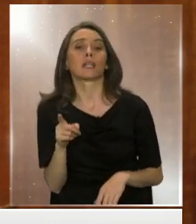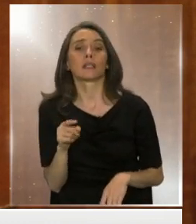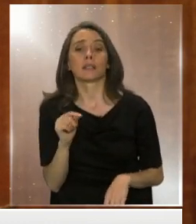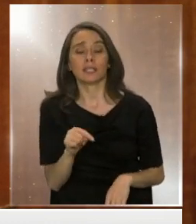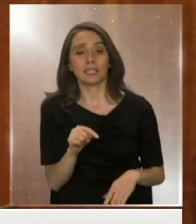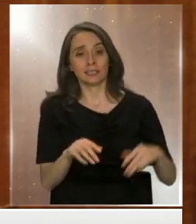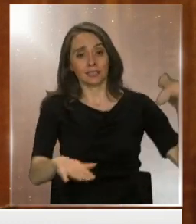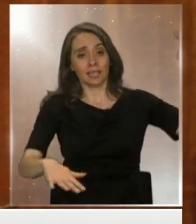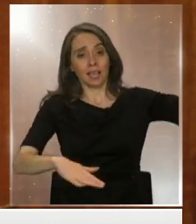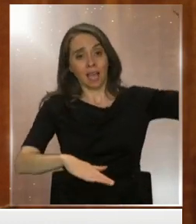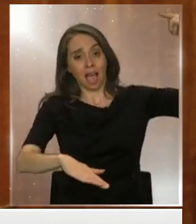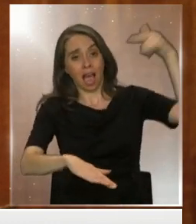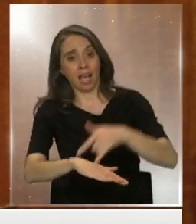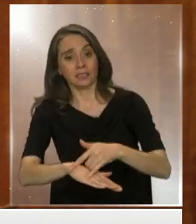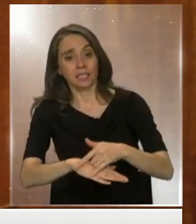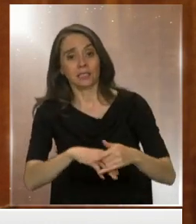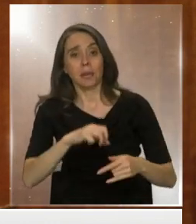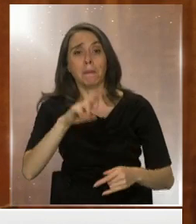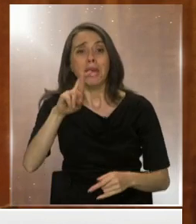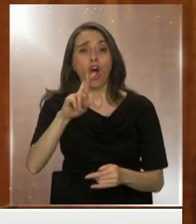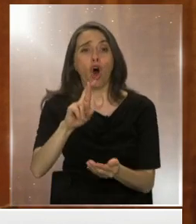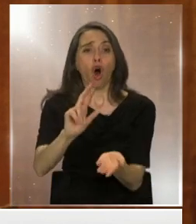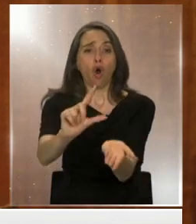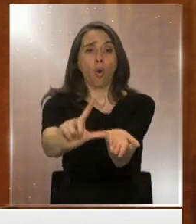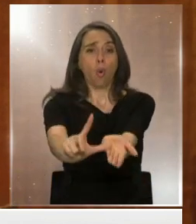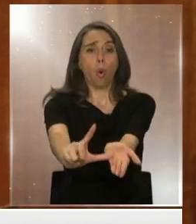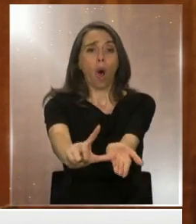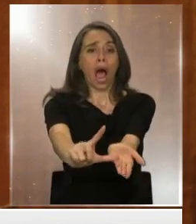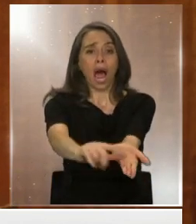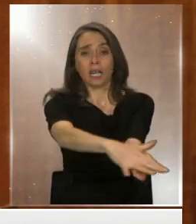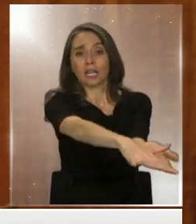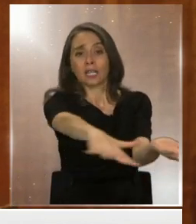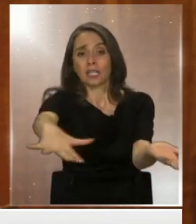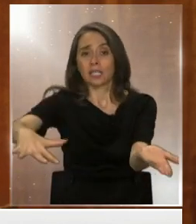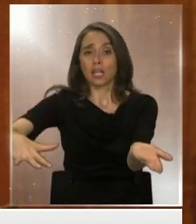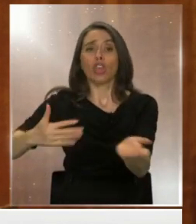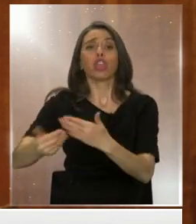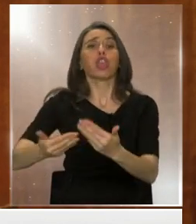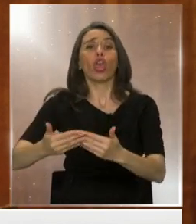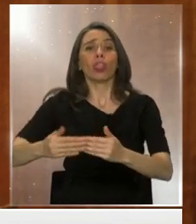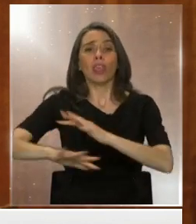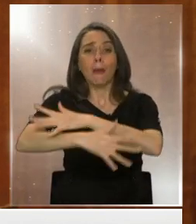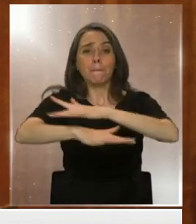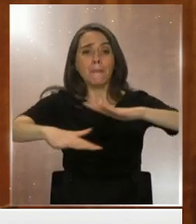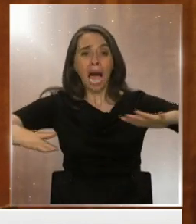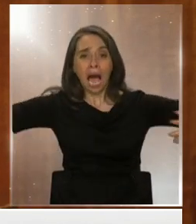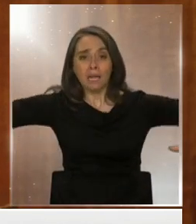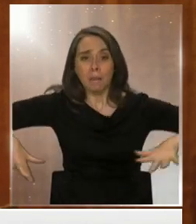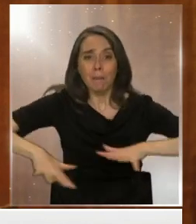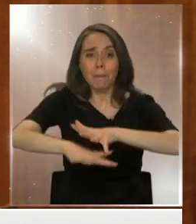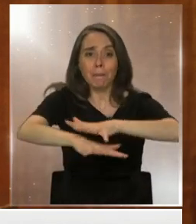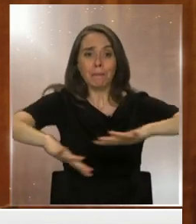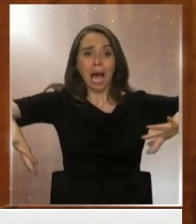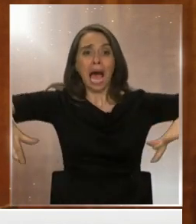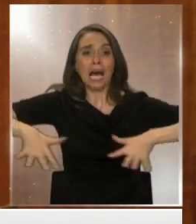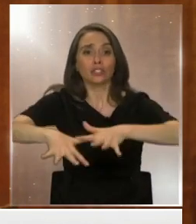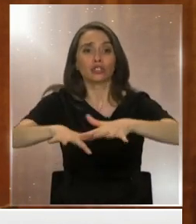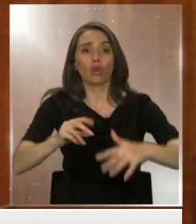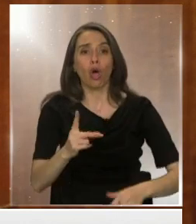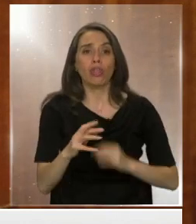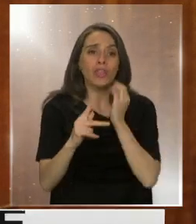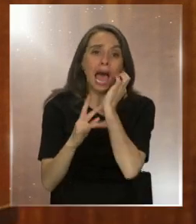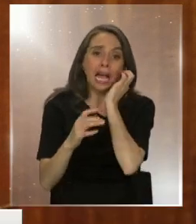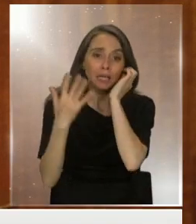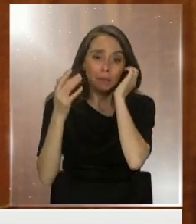peores áreas que no podría haber ocurrido en el paso drake con muy mala meteorología en los